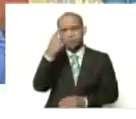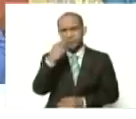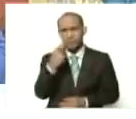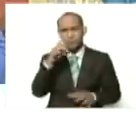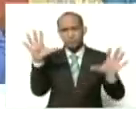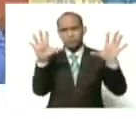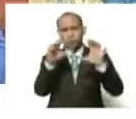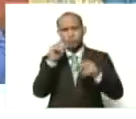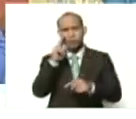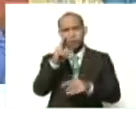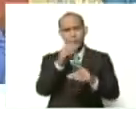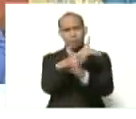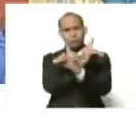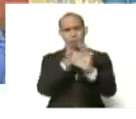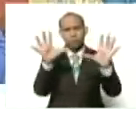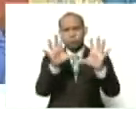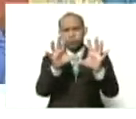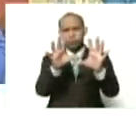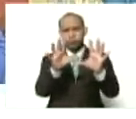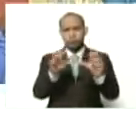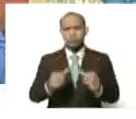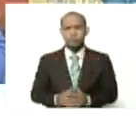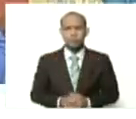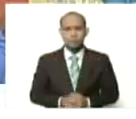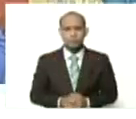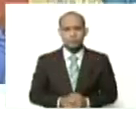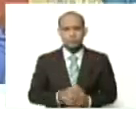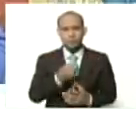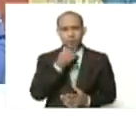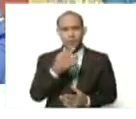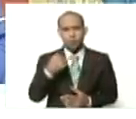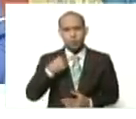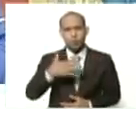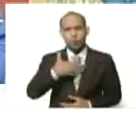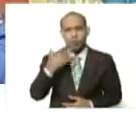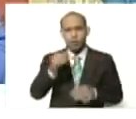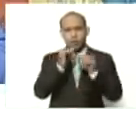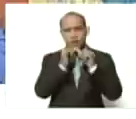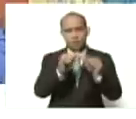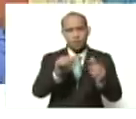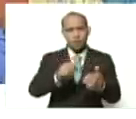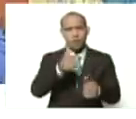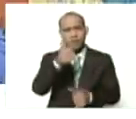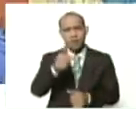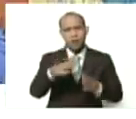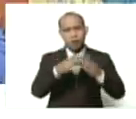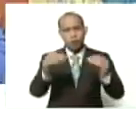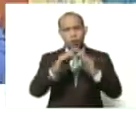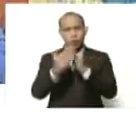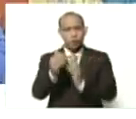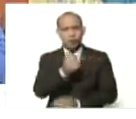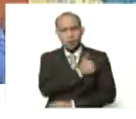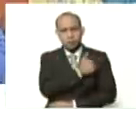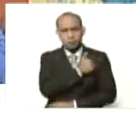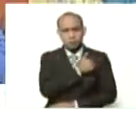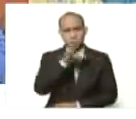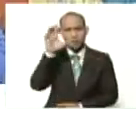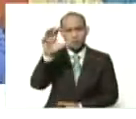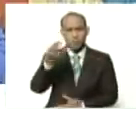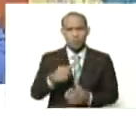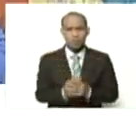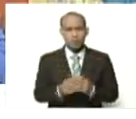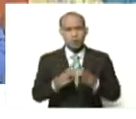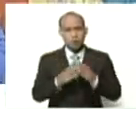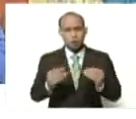Está congelada la imagen. Bueno, yo quería informar bien a toda la comunidad católica del país, a toda la